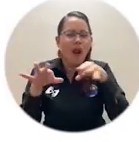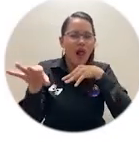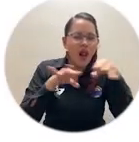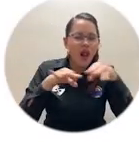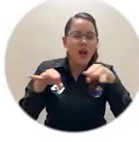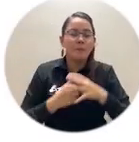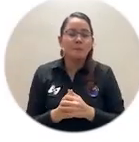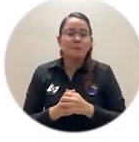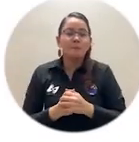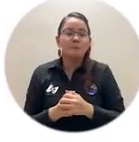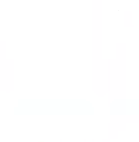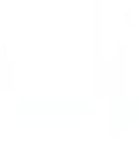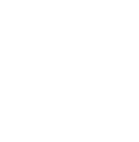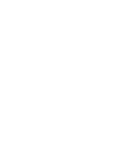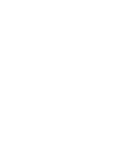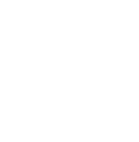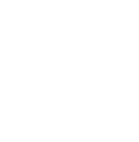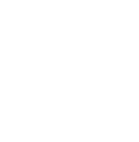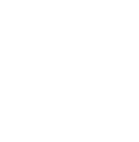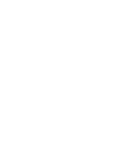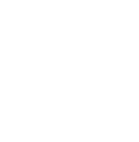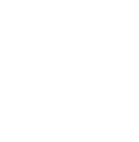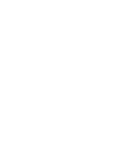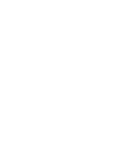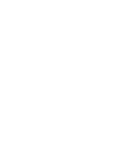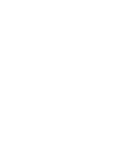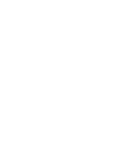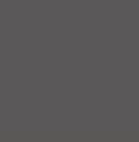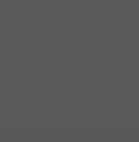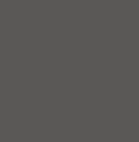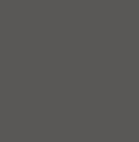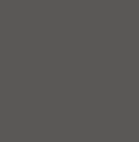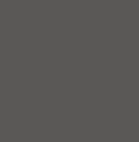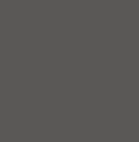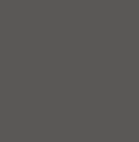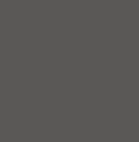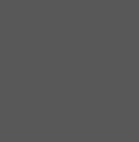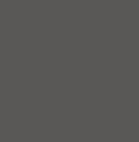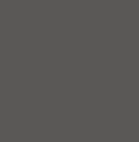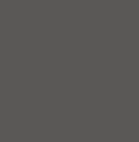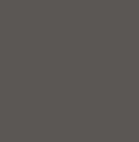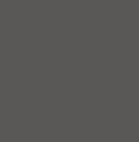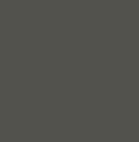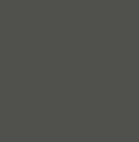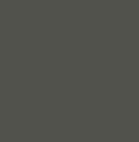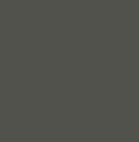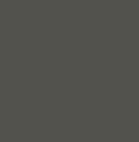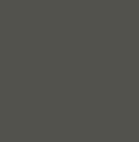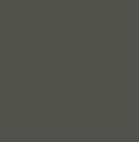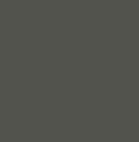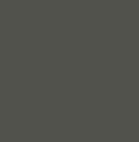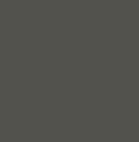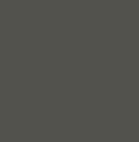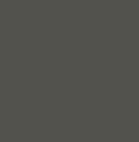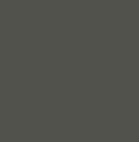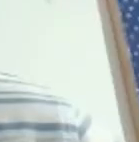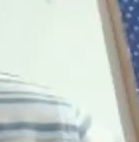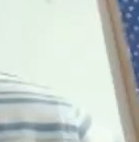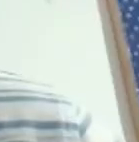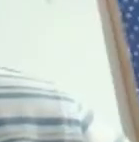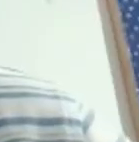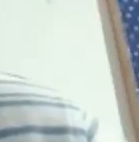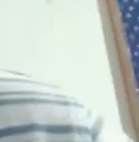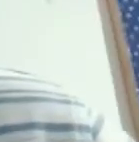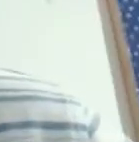directivos, asumir una virtualidad para la cual no habíamos sido capacitados. Sin embargo, la universidad